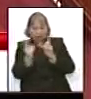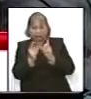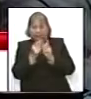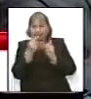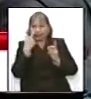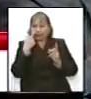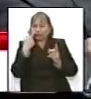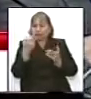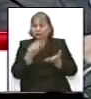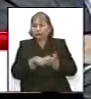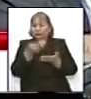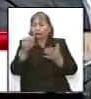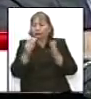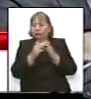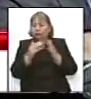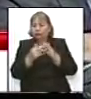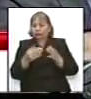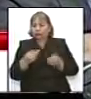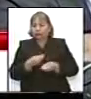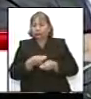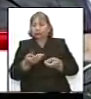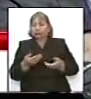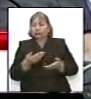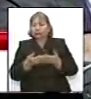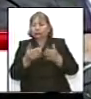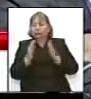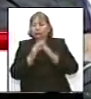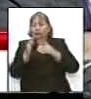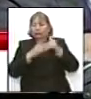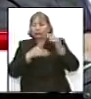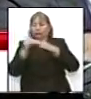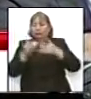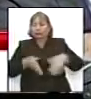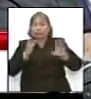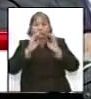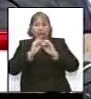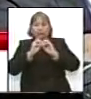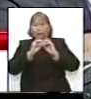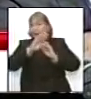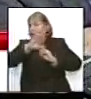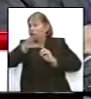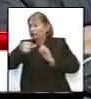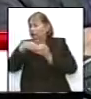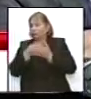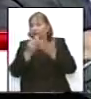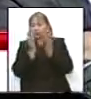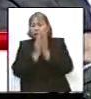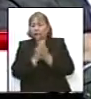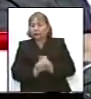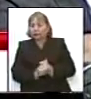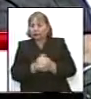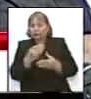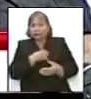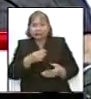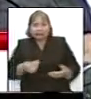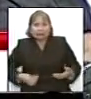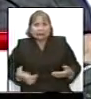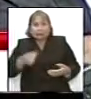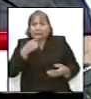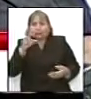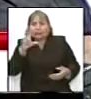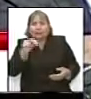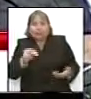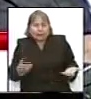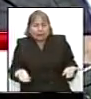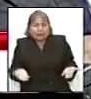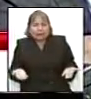él, le ofrece hacer su casa, repartir, hacerle su casita, arreglar todo su colegio, arreglar los útiles. Pero el Ministerio de Educación ha dicho que no. O